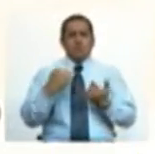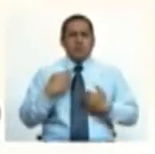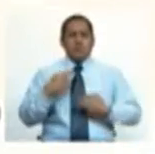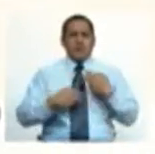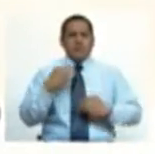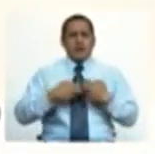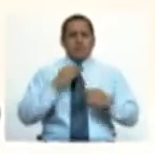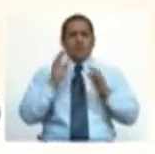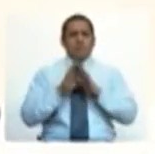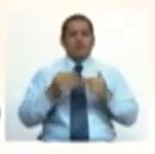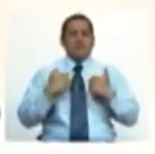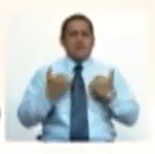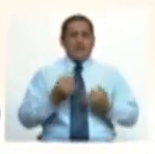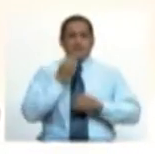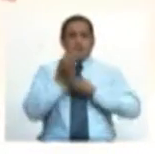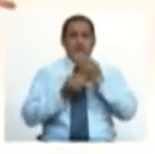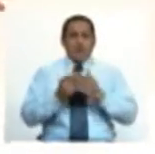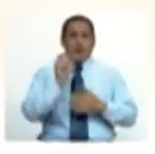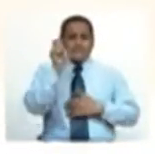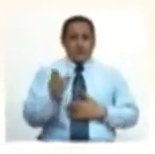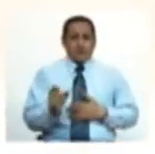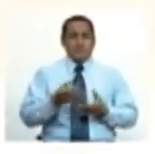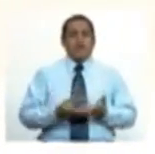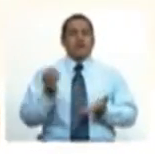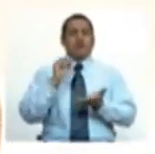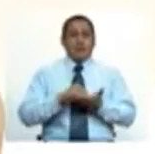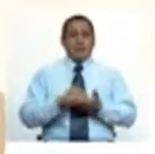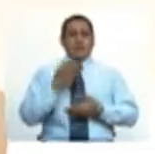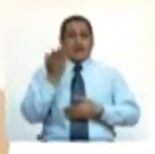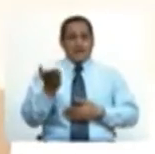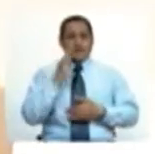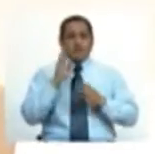problema de necesariamente tener que notificar a la otra parte para que buenamente